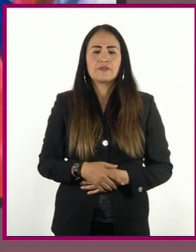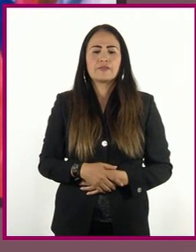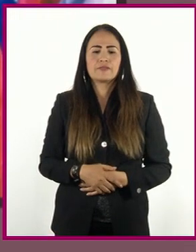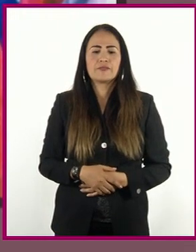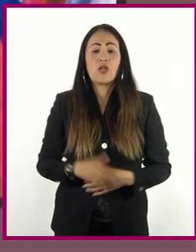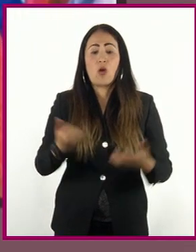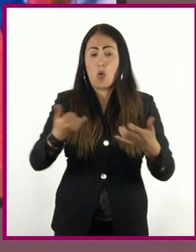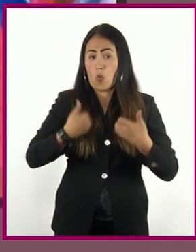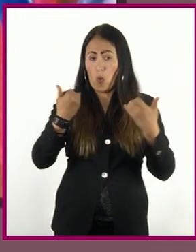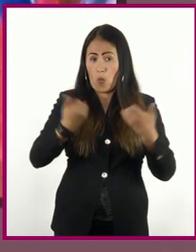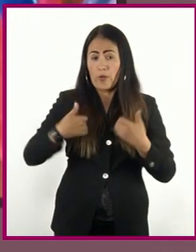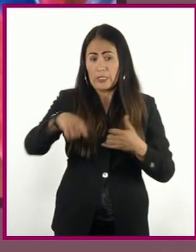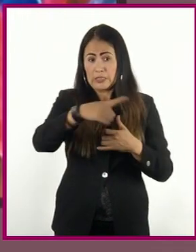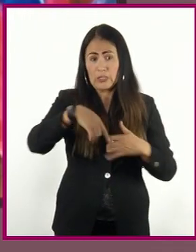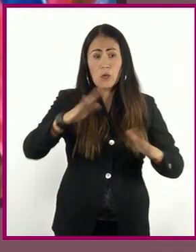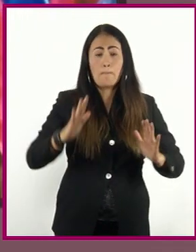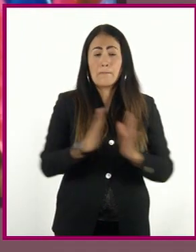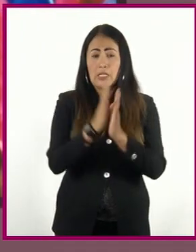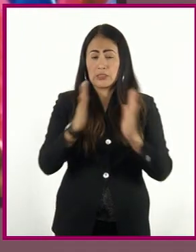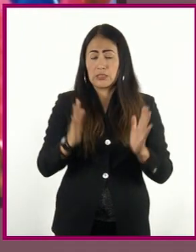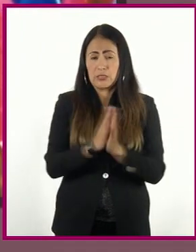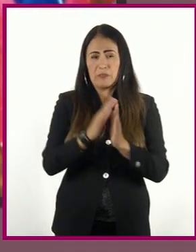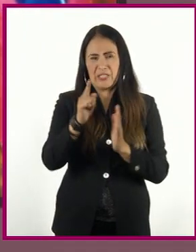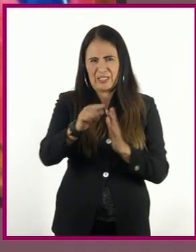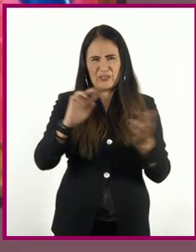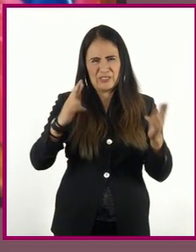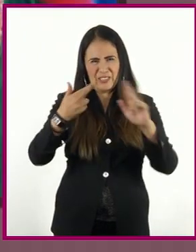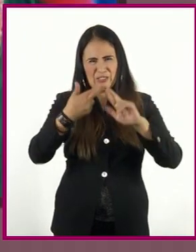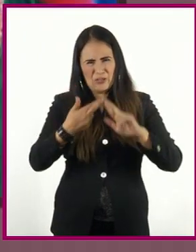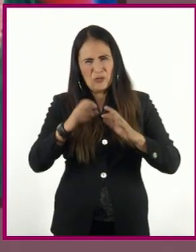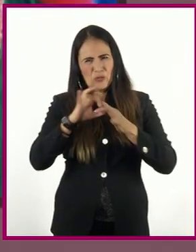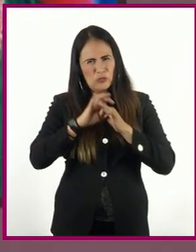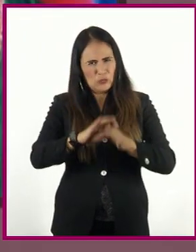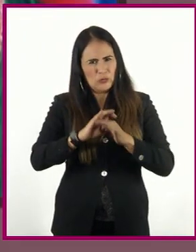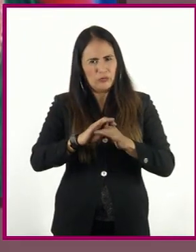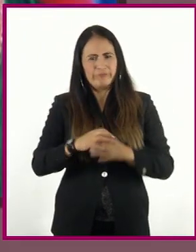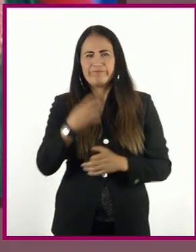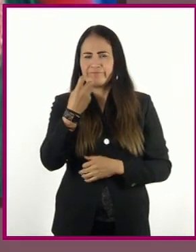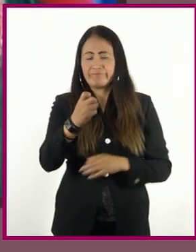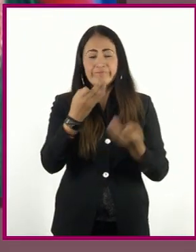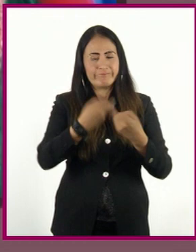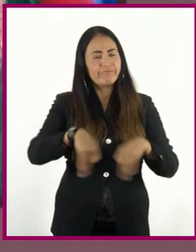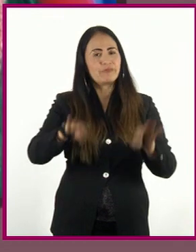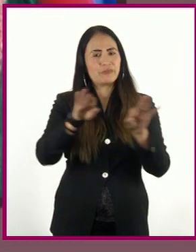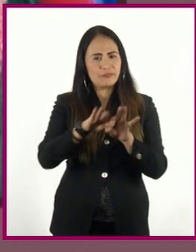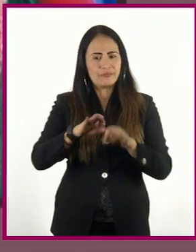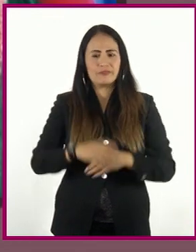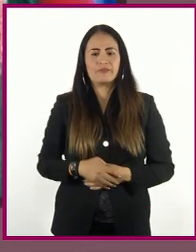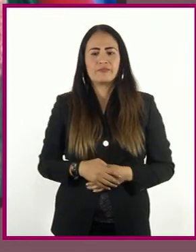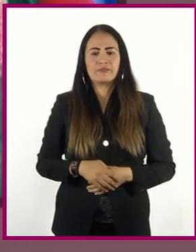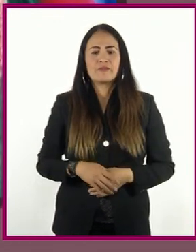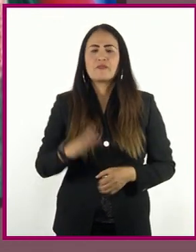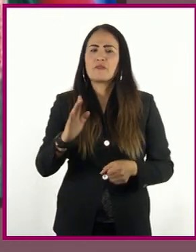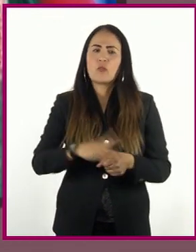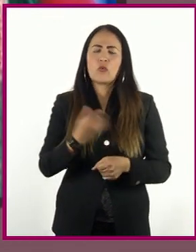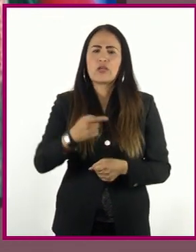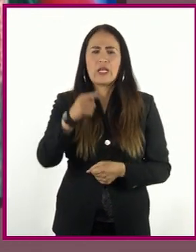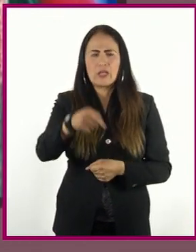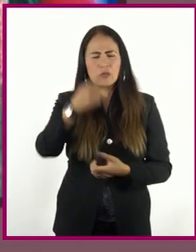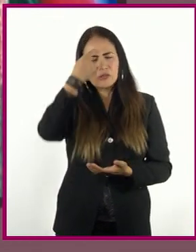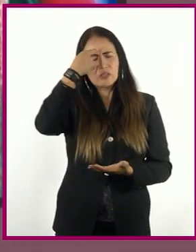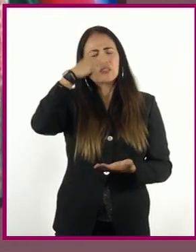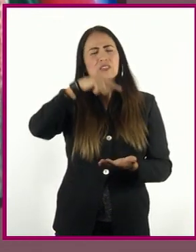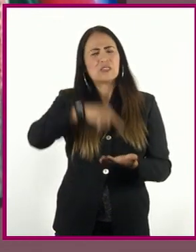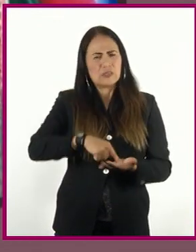Los jóvenes participan de la ritualidad del pueblo. Y eso es muy importante porque les crea un